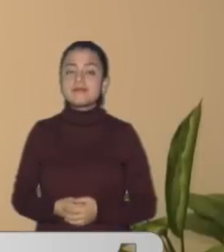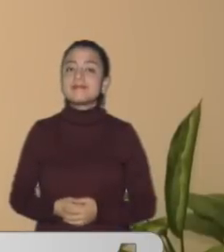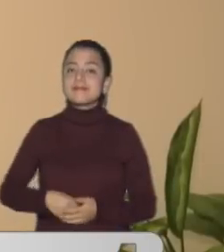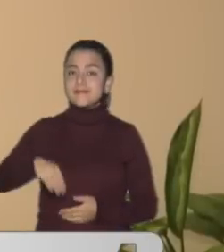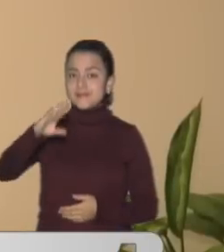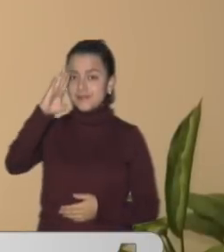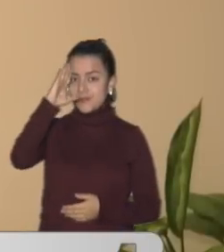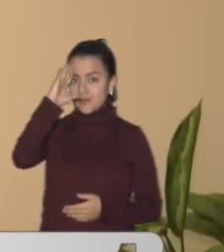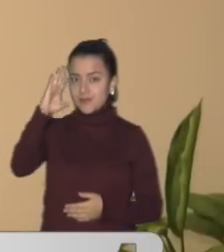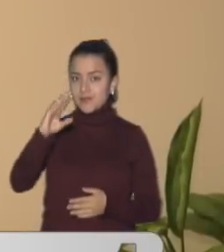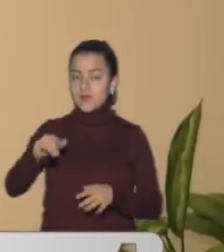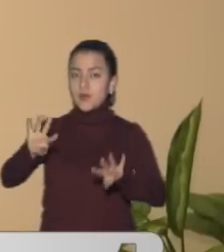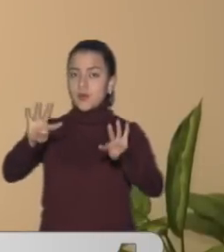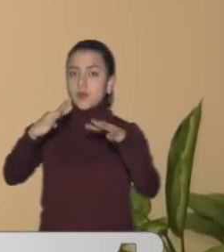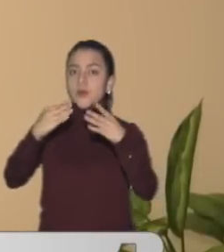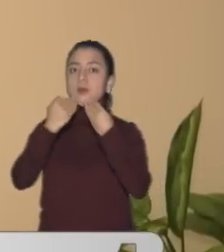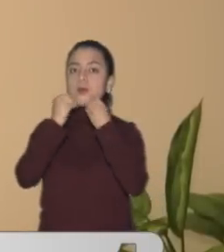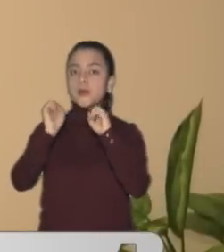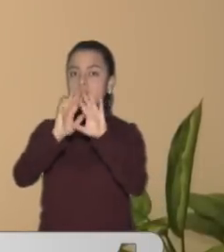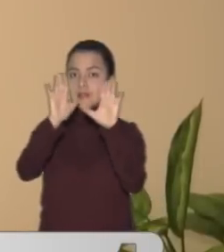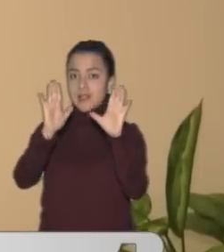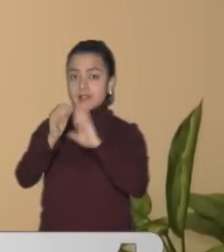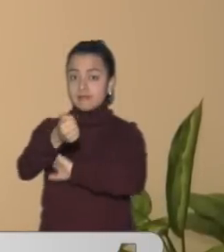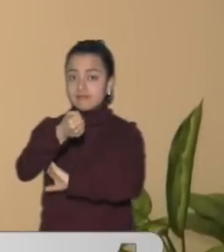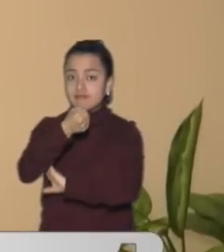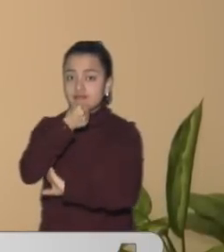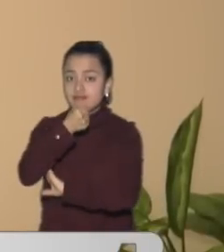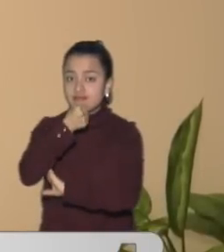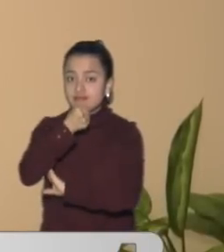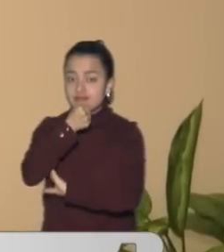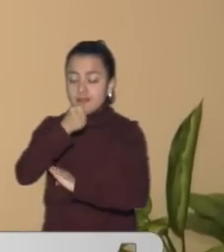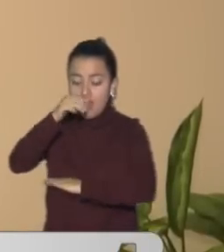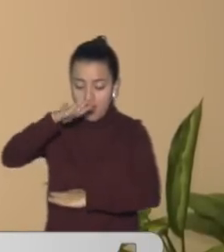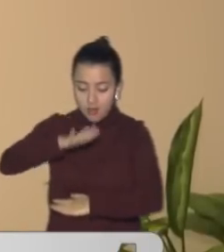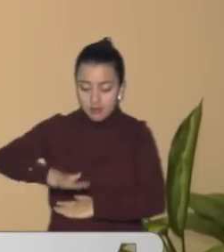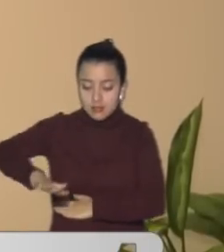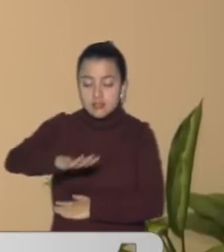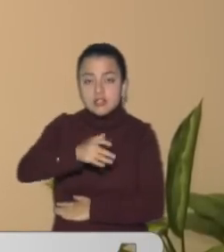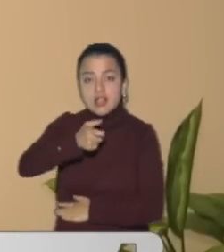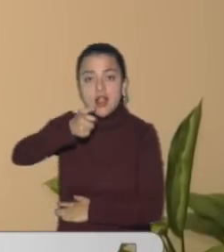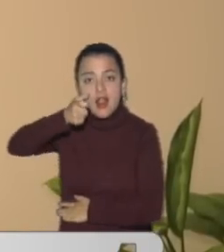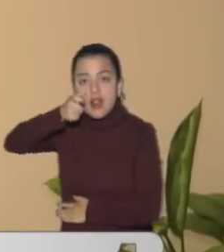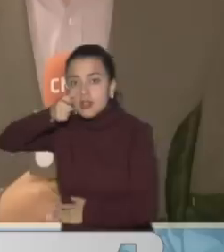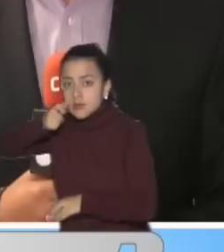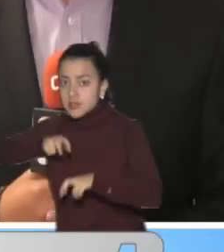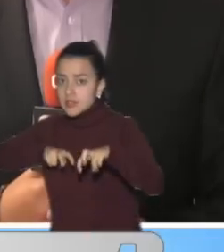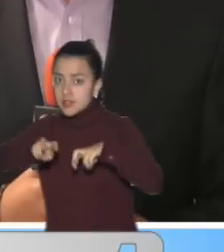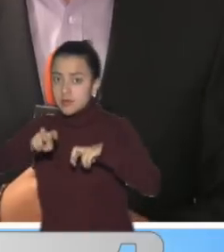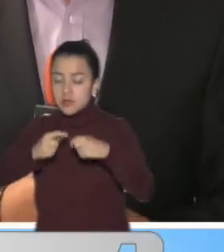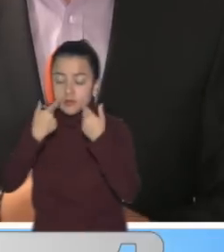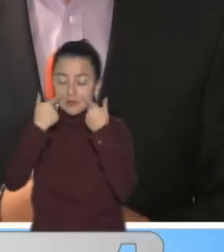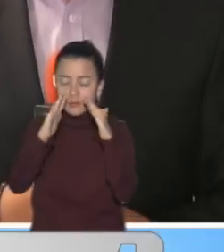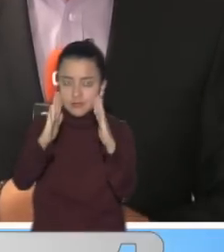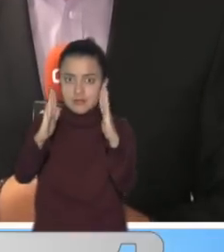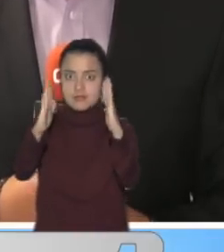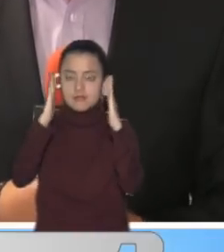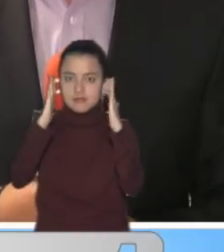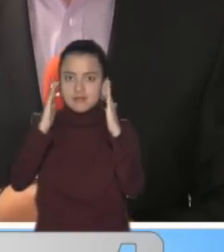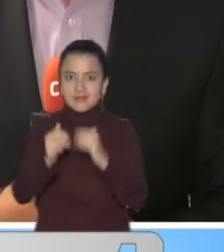Luisa y televidentes, buen día. Pues mire, hay noticia a esta hora desde la Superintendencia de Transporte. Atención a esta